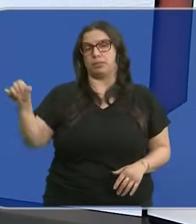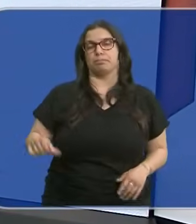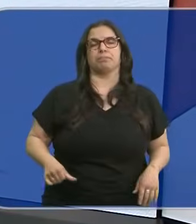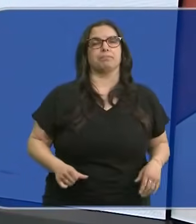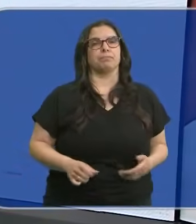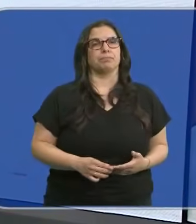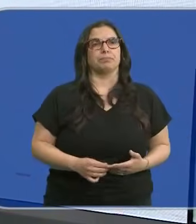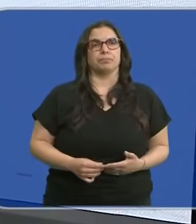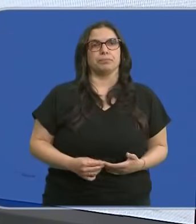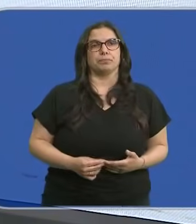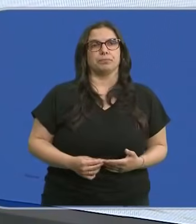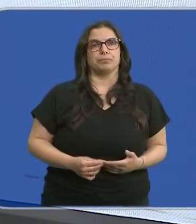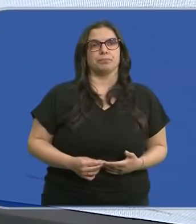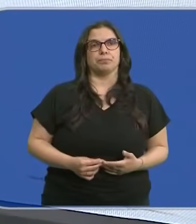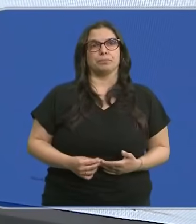Alba Míguez.